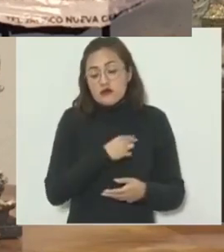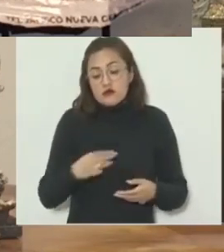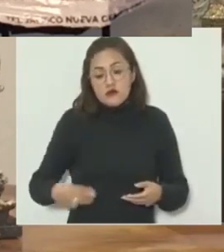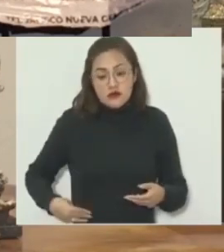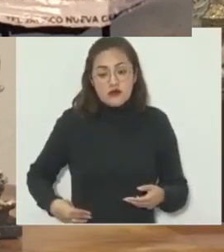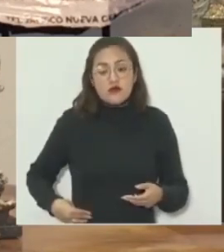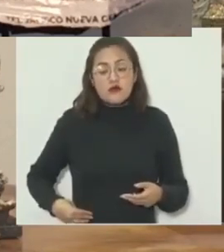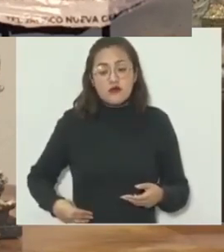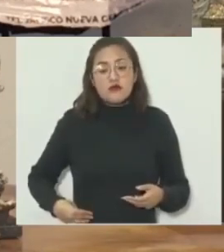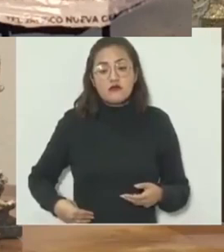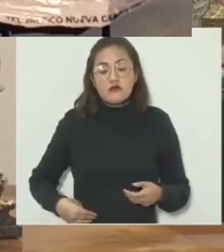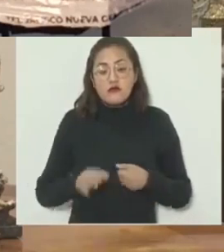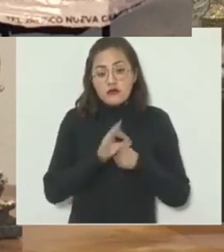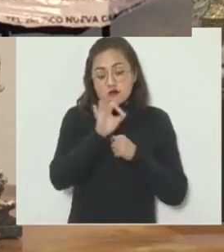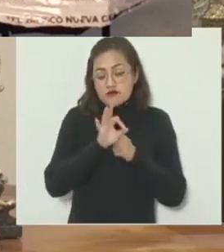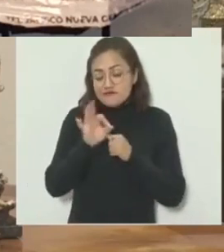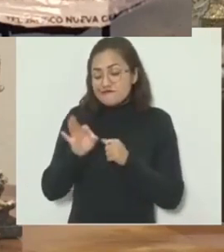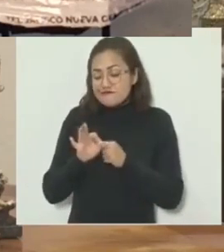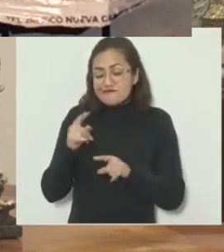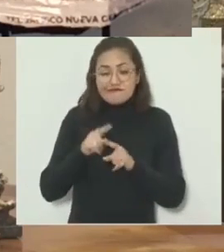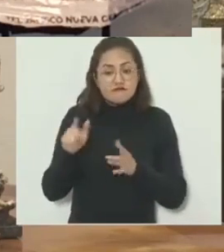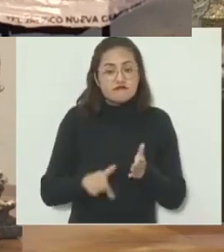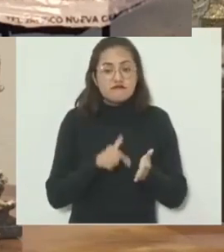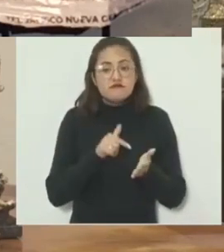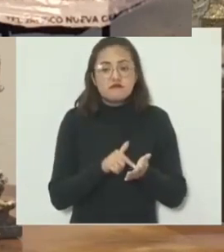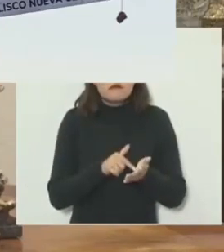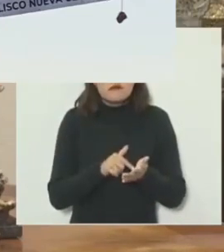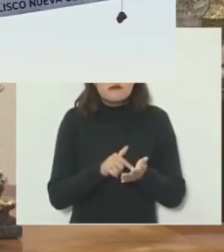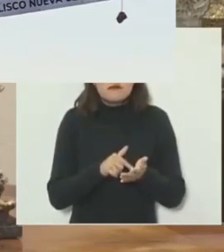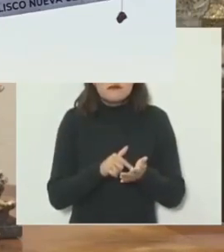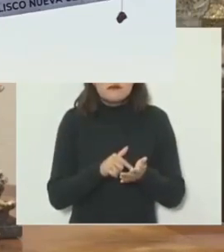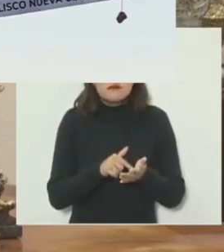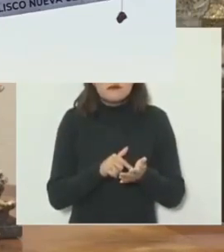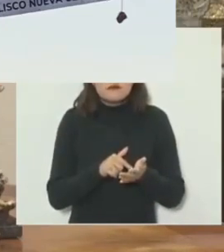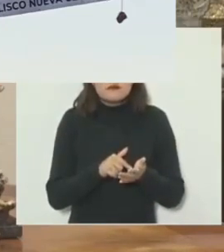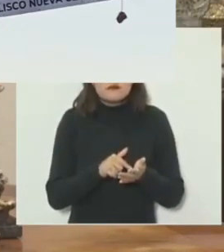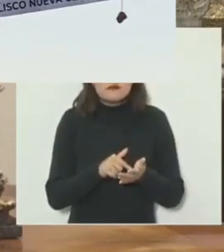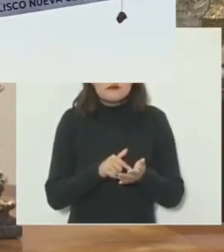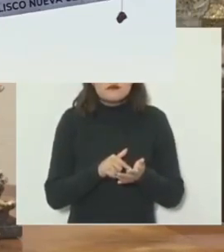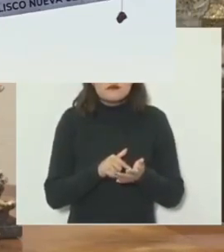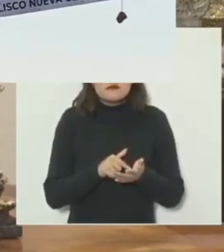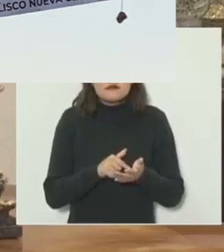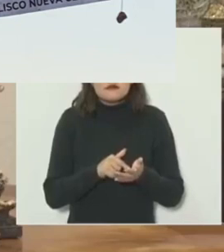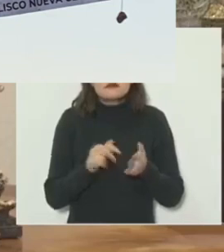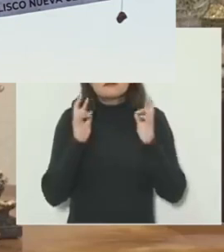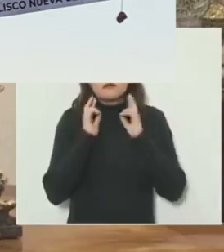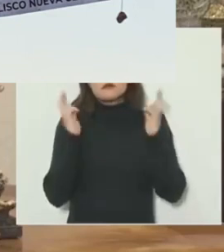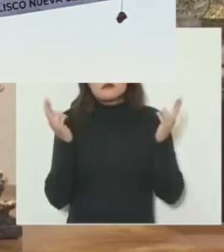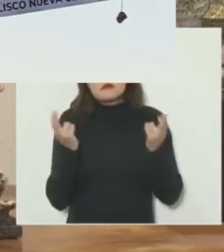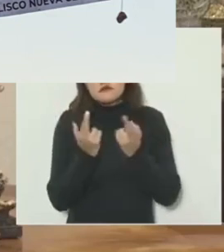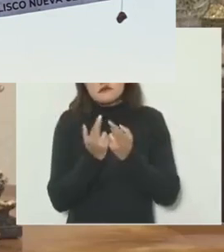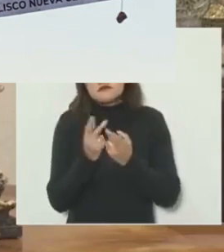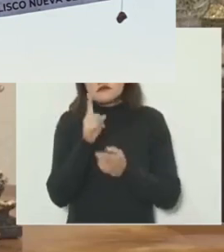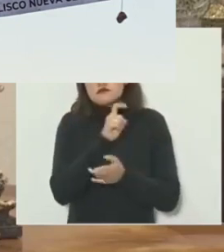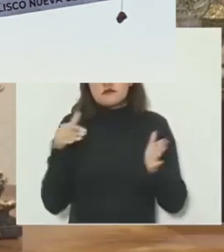de narcomantas y que precisamente los hayan puesto los integrantes del cártel de Jalisco Nueva Generación. Dijo que más bien se